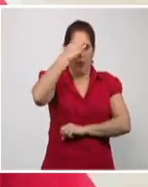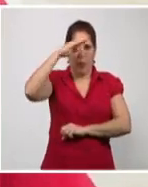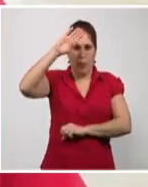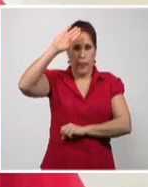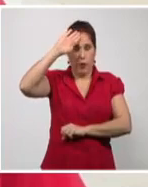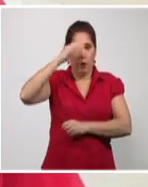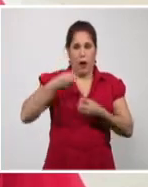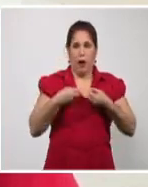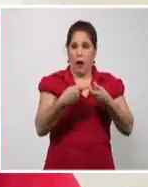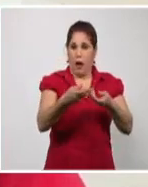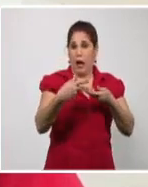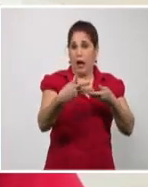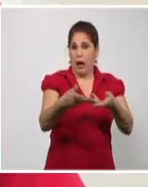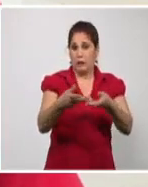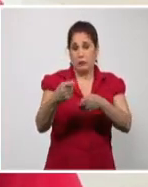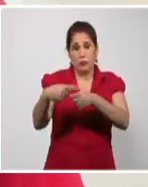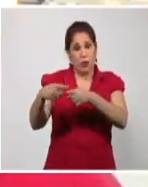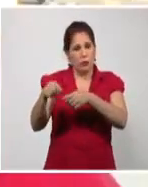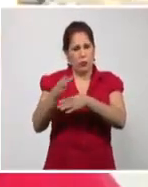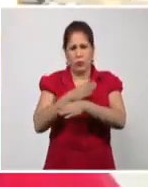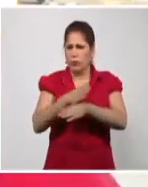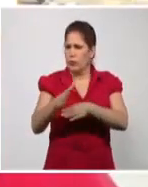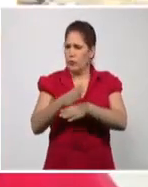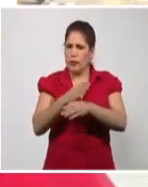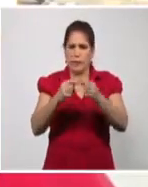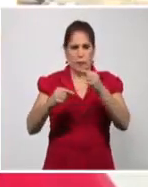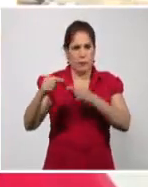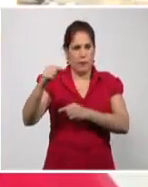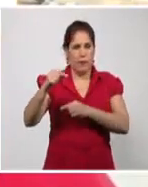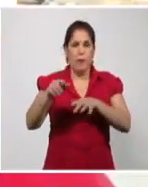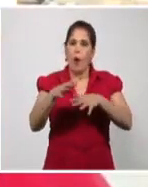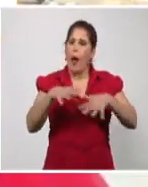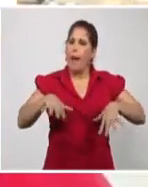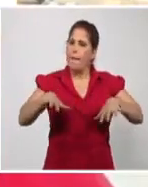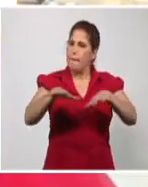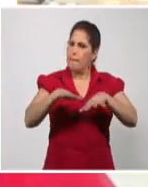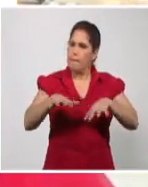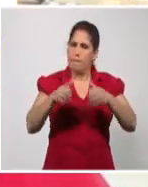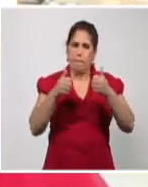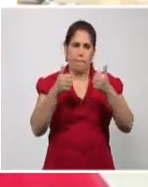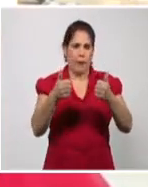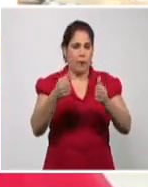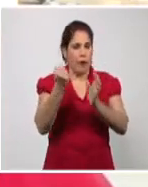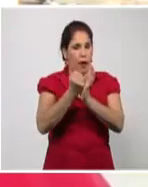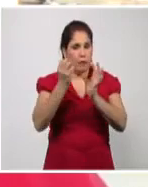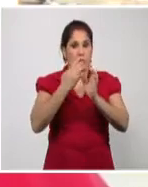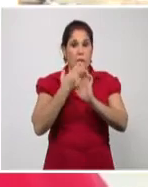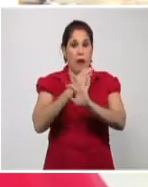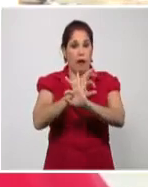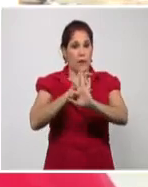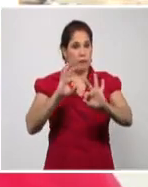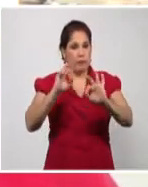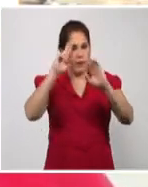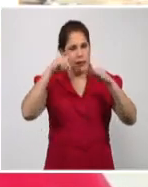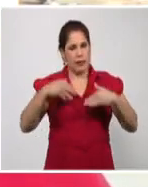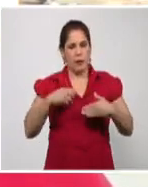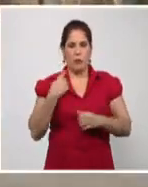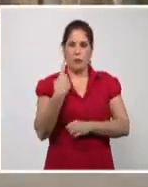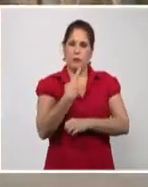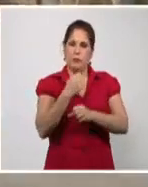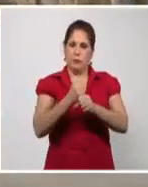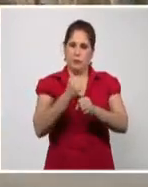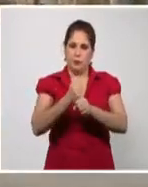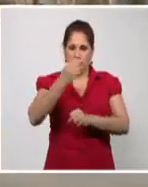gastan innumerables recursos, pero por sobre todas las cosas, que crear ambientes seguros que garanticen la calidad de la salud de nuestros